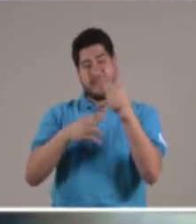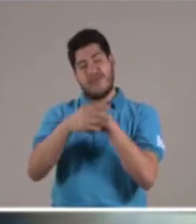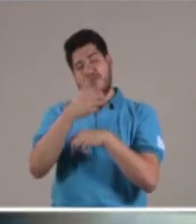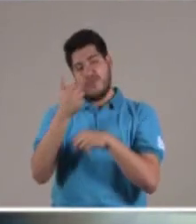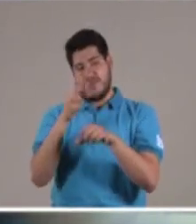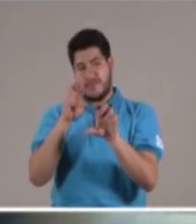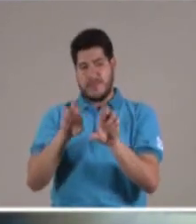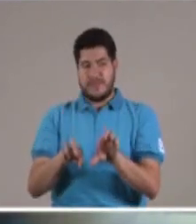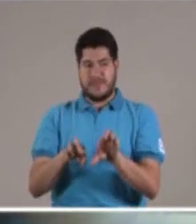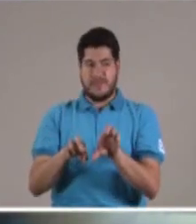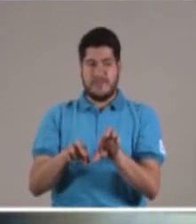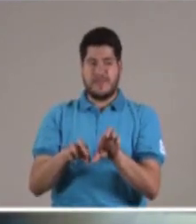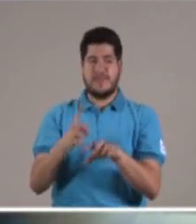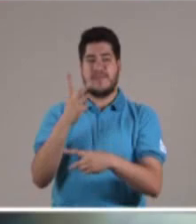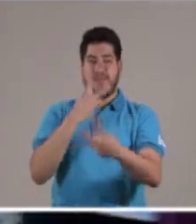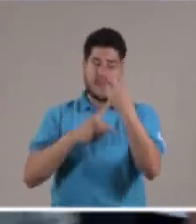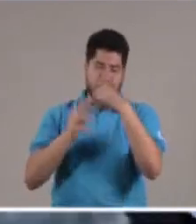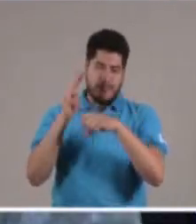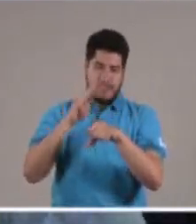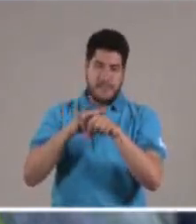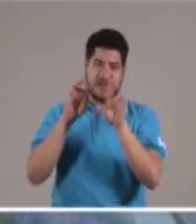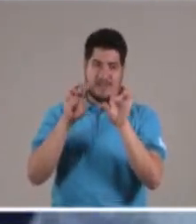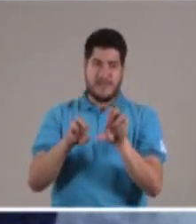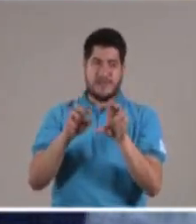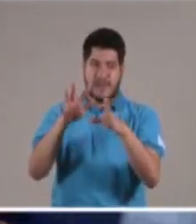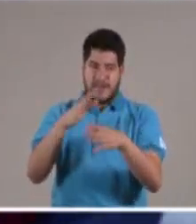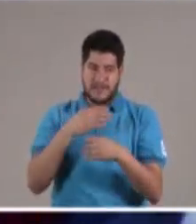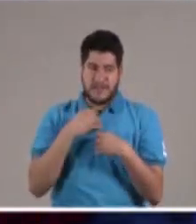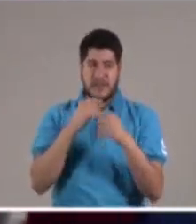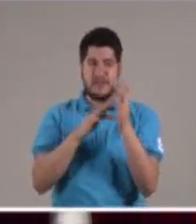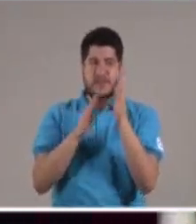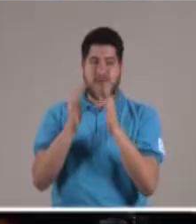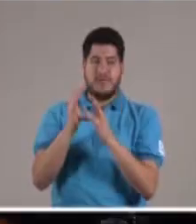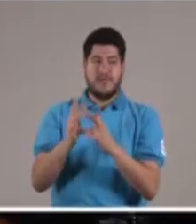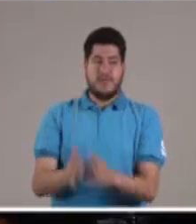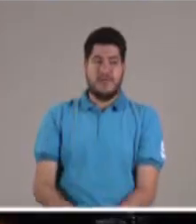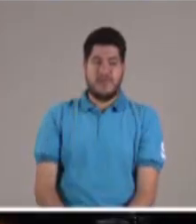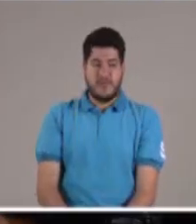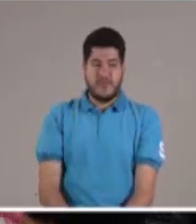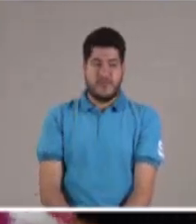más me parece que allá también viene alguien más